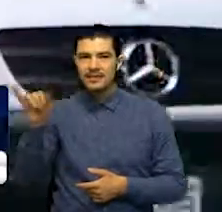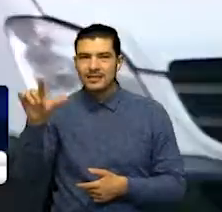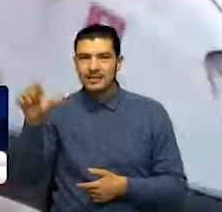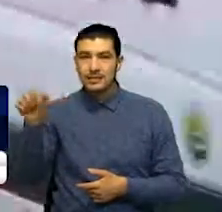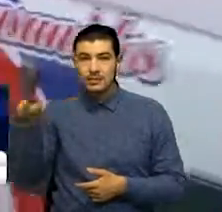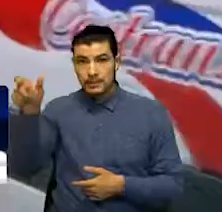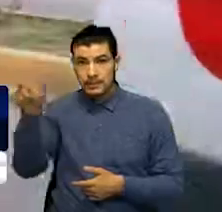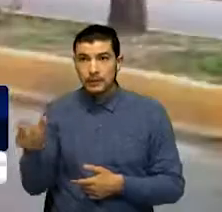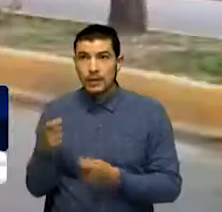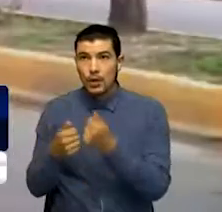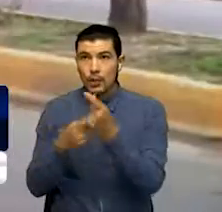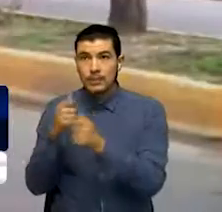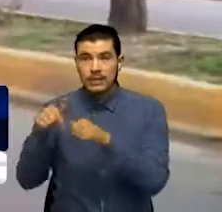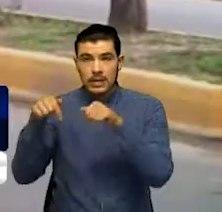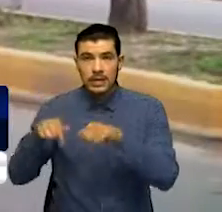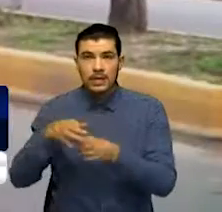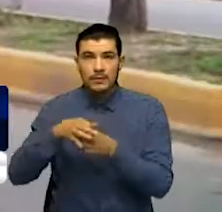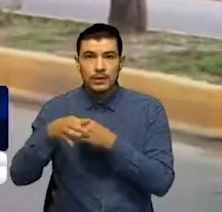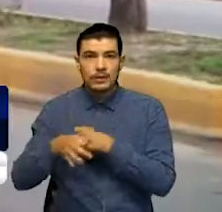de ocaña